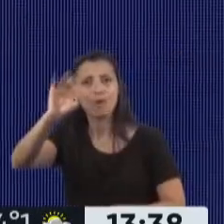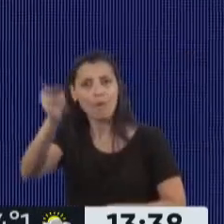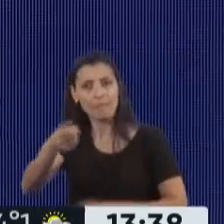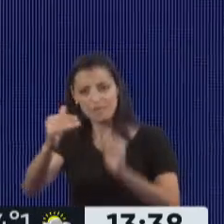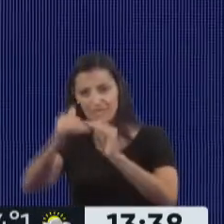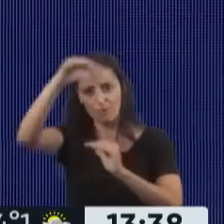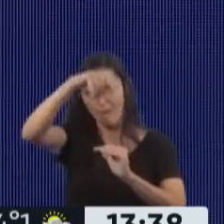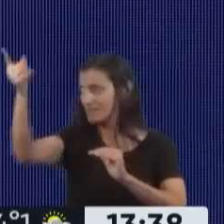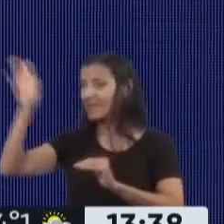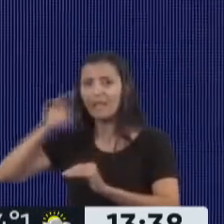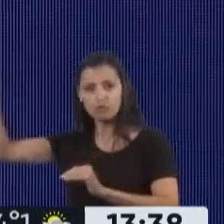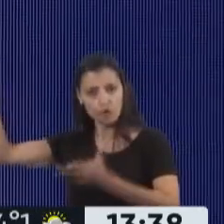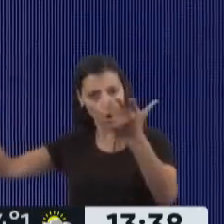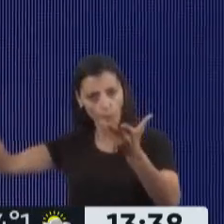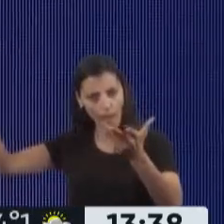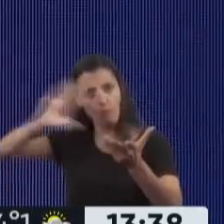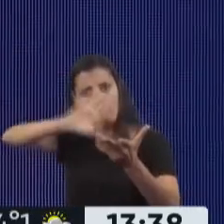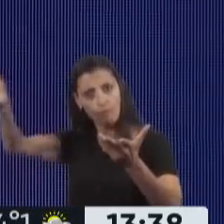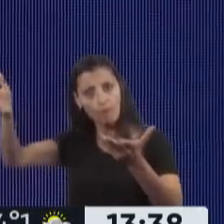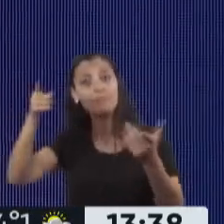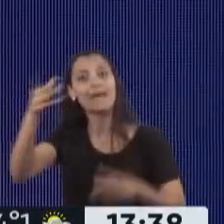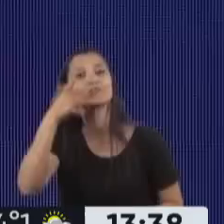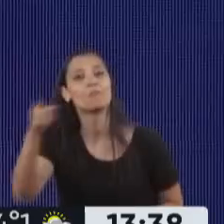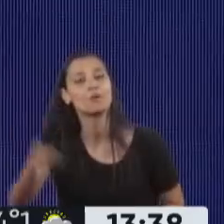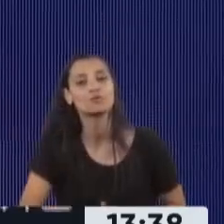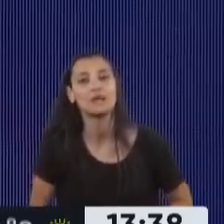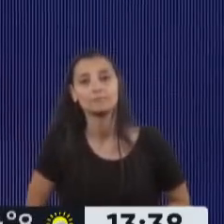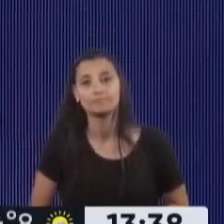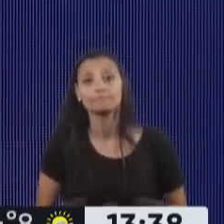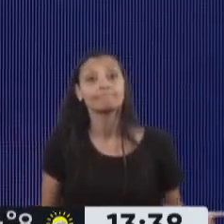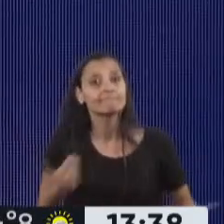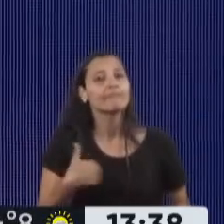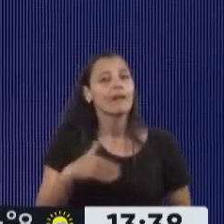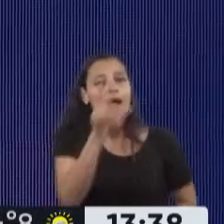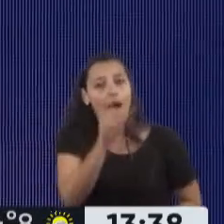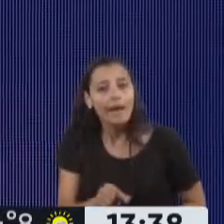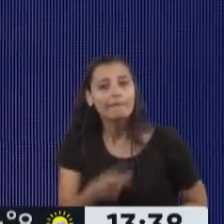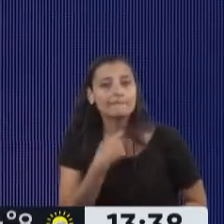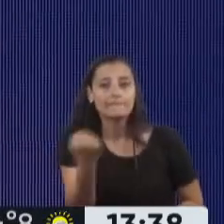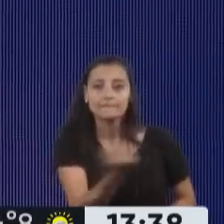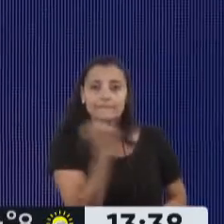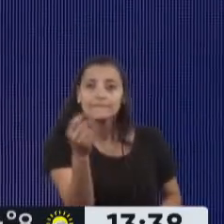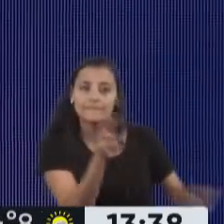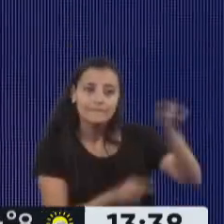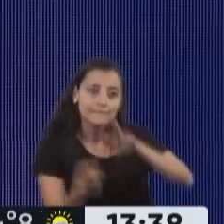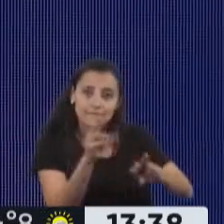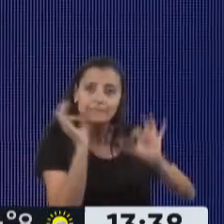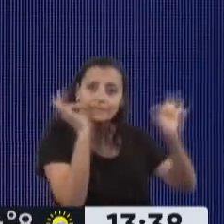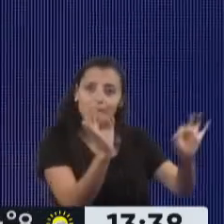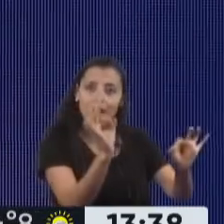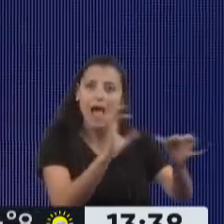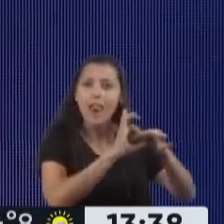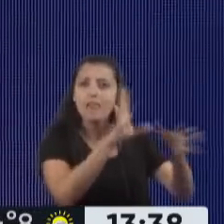de Estados Unidos. Ese es el mundo que a mí me gusta, es decir, que Argentina sea el país con mayor libertad económica del